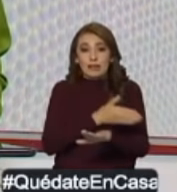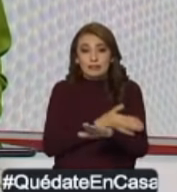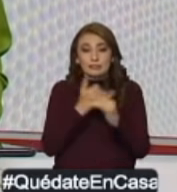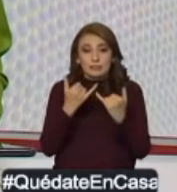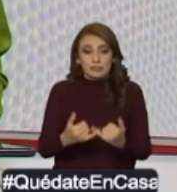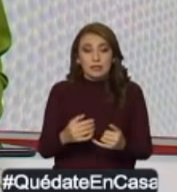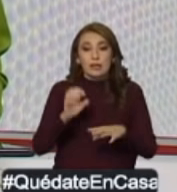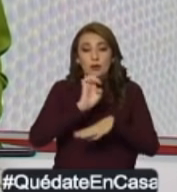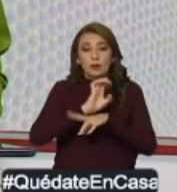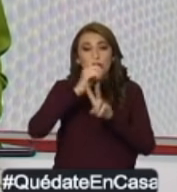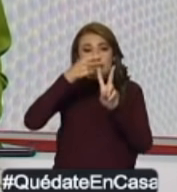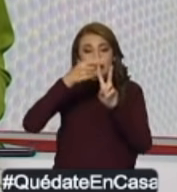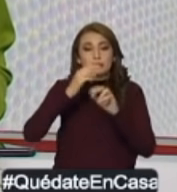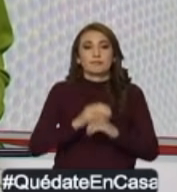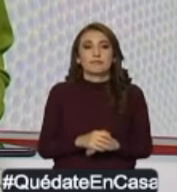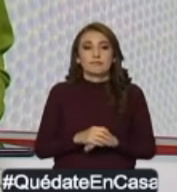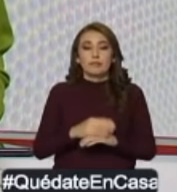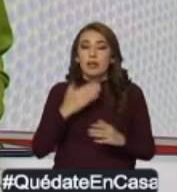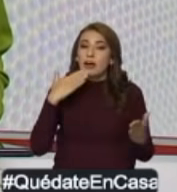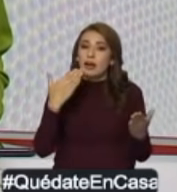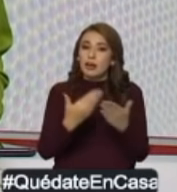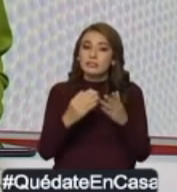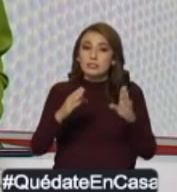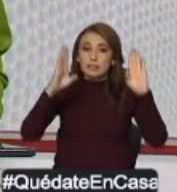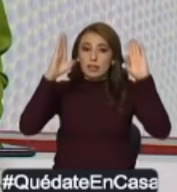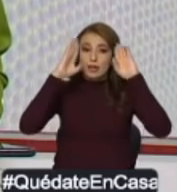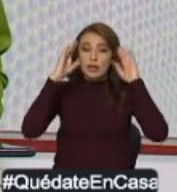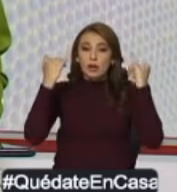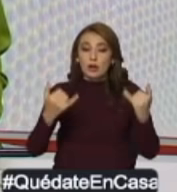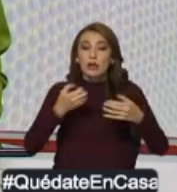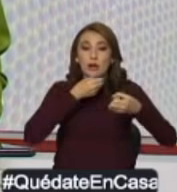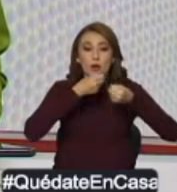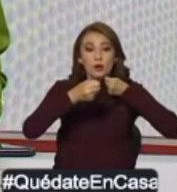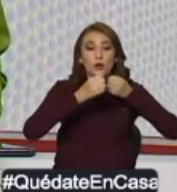la señal de Ecuador TV. Gracias a toda la ciudadanía, a los medios